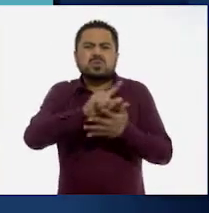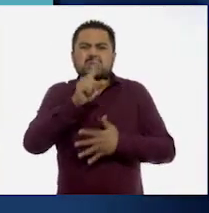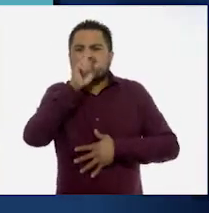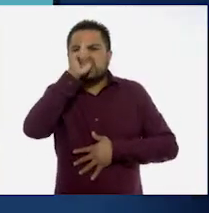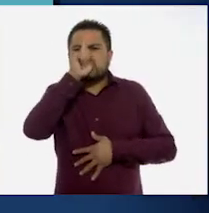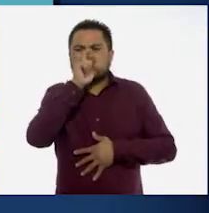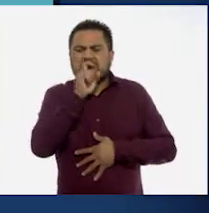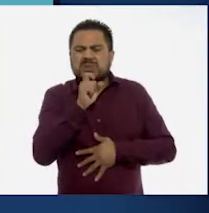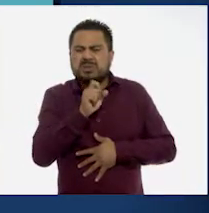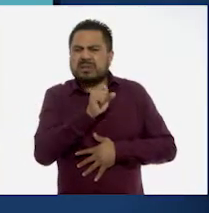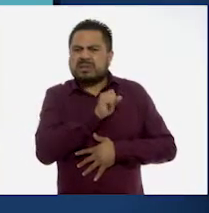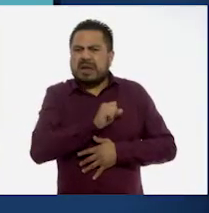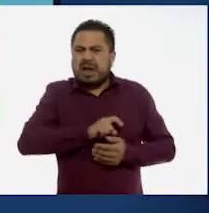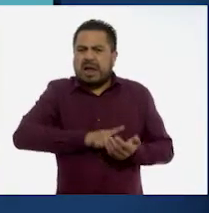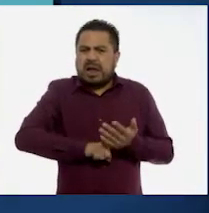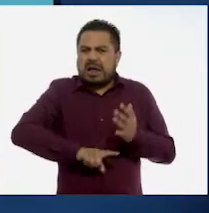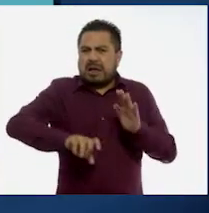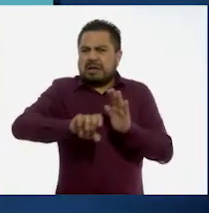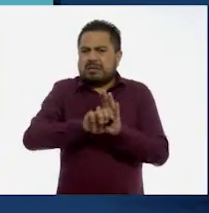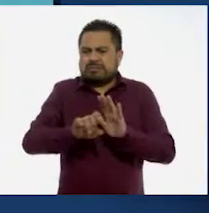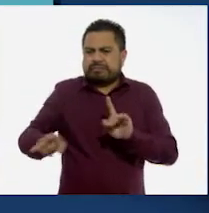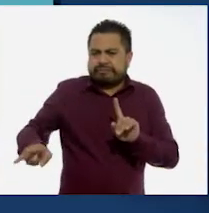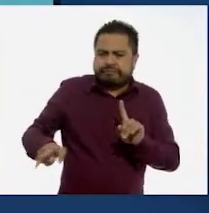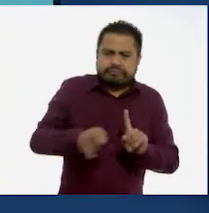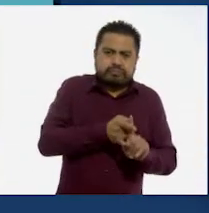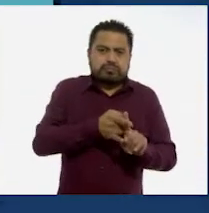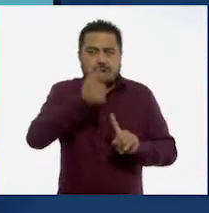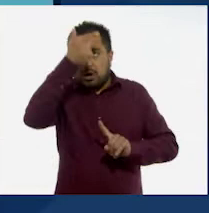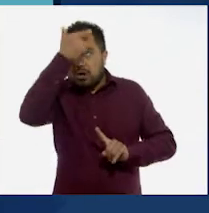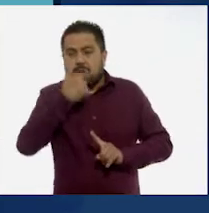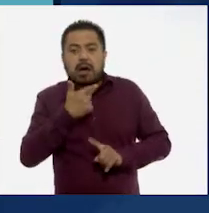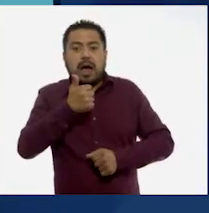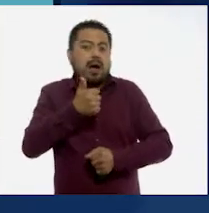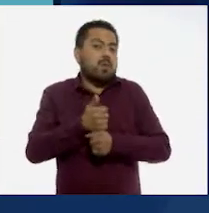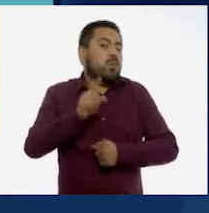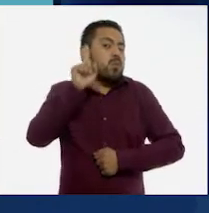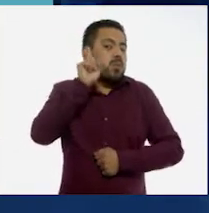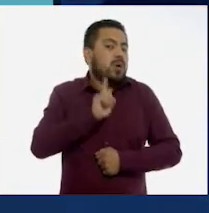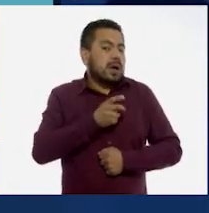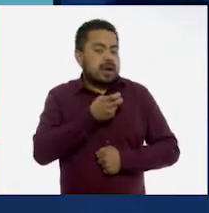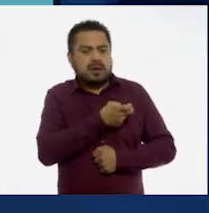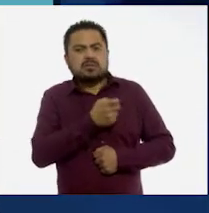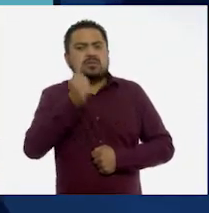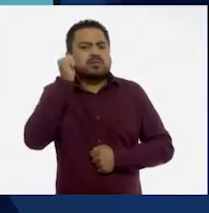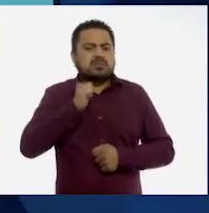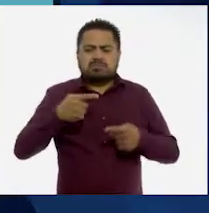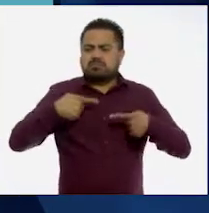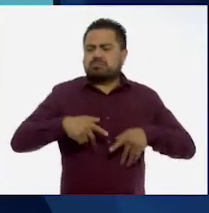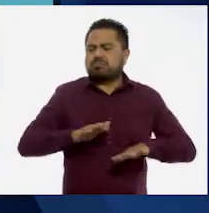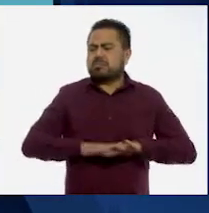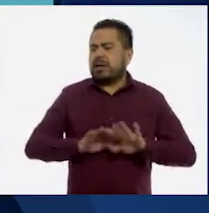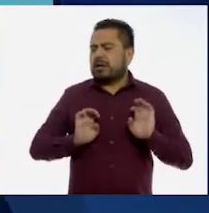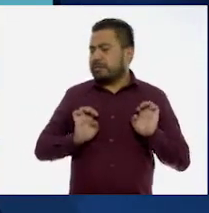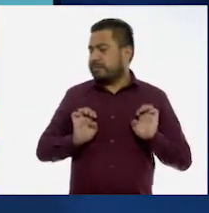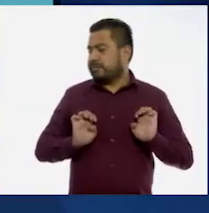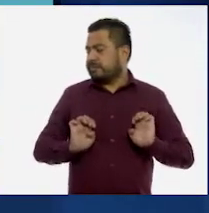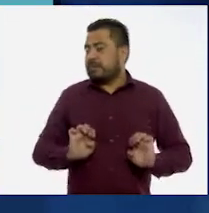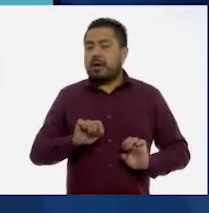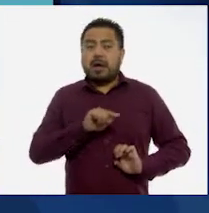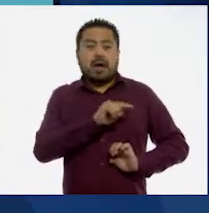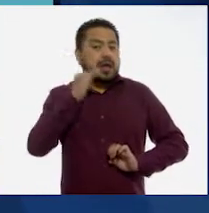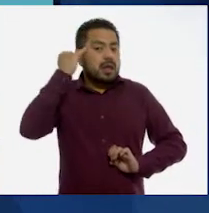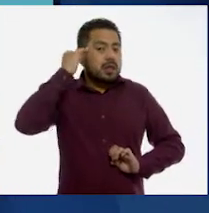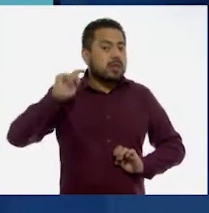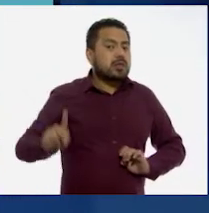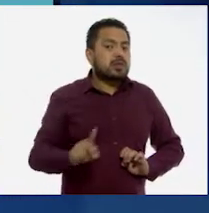a crueldad encerrado por las noches. La abuela de Artemio siempre vestía elegante. Ella era